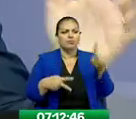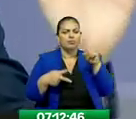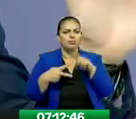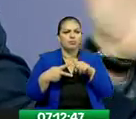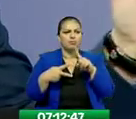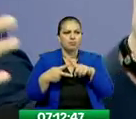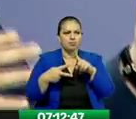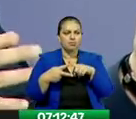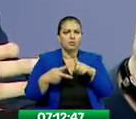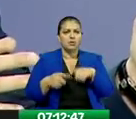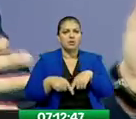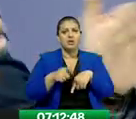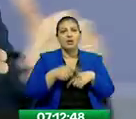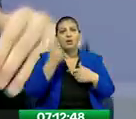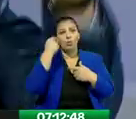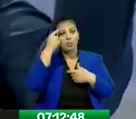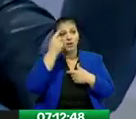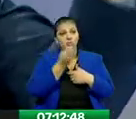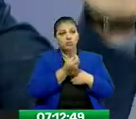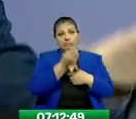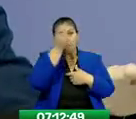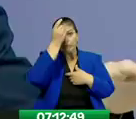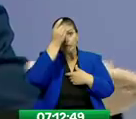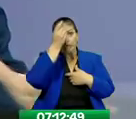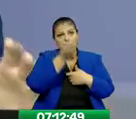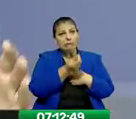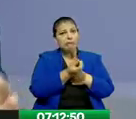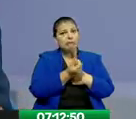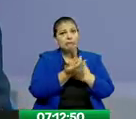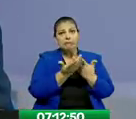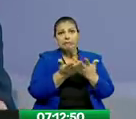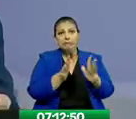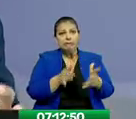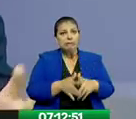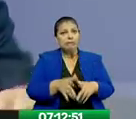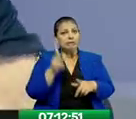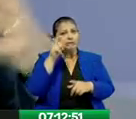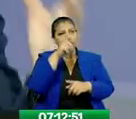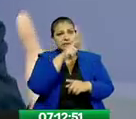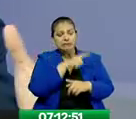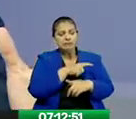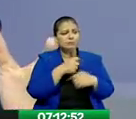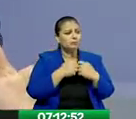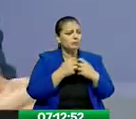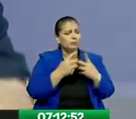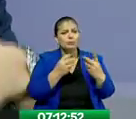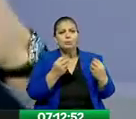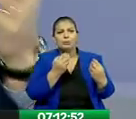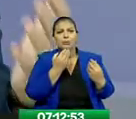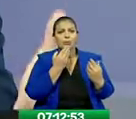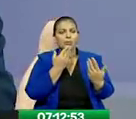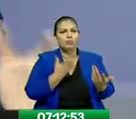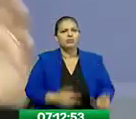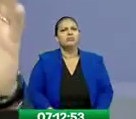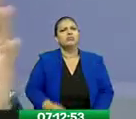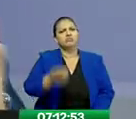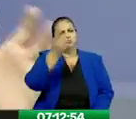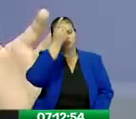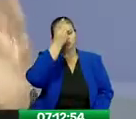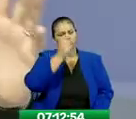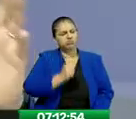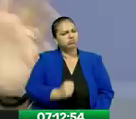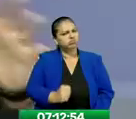sí, resolver el problema fiscal. Eso implica disminuir el déficit, eso implica resolver el problema del sobreendeudamiento que hay. Y